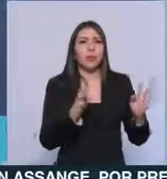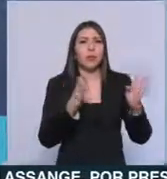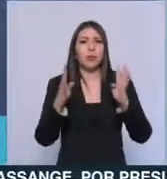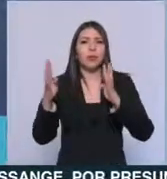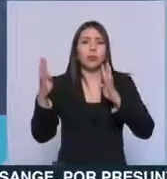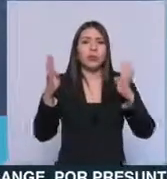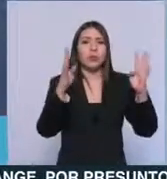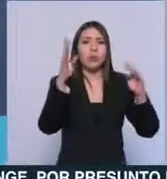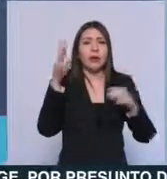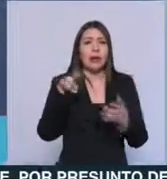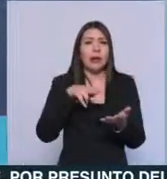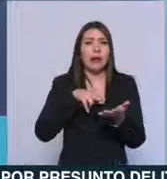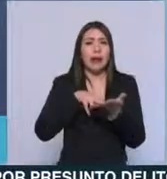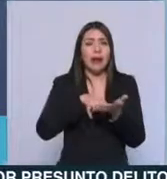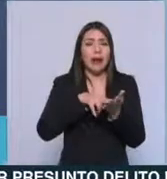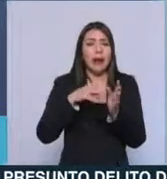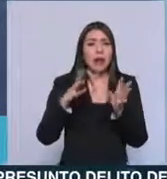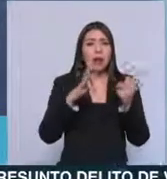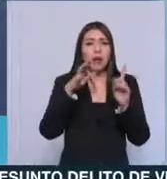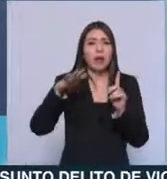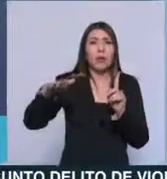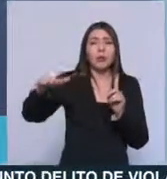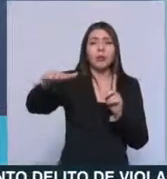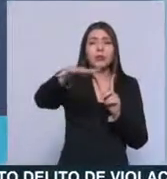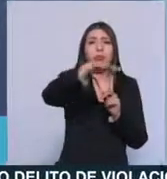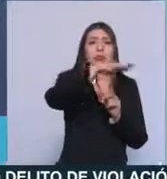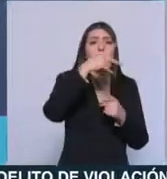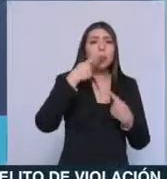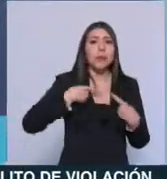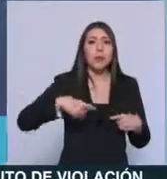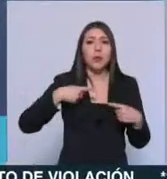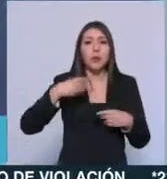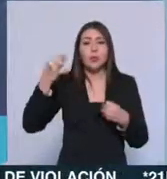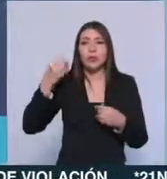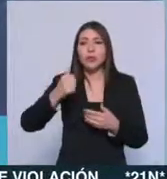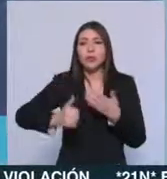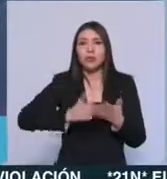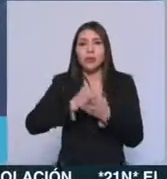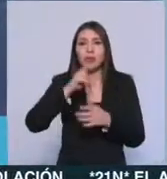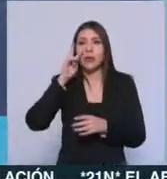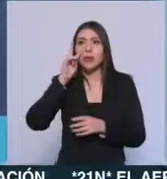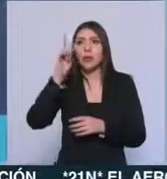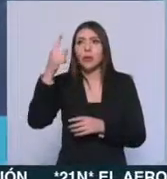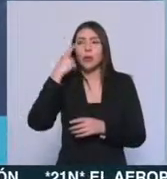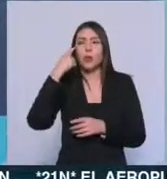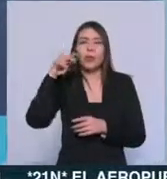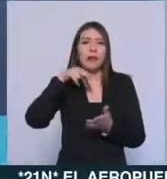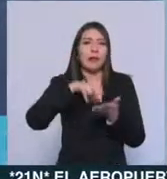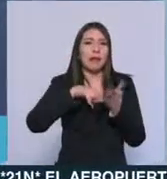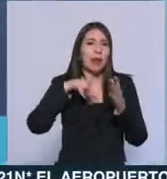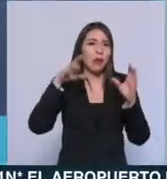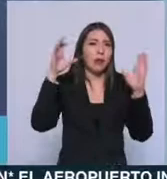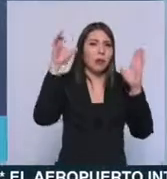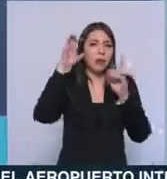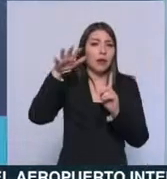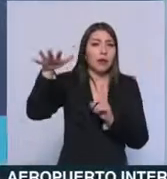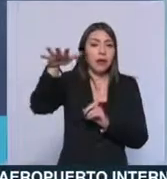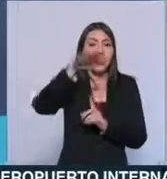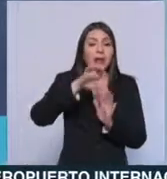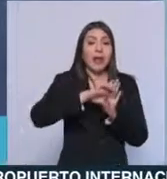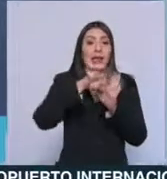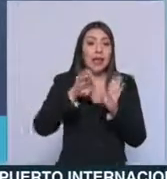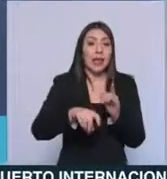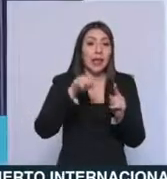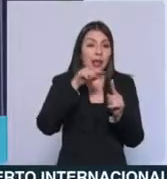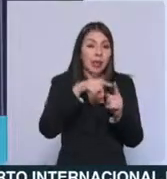fue visto en muchas partes de la ciudad. Esto, te digo, si tú lo acompañas además con una serie de